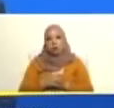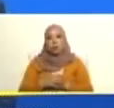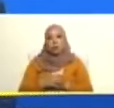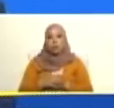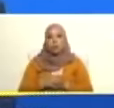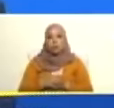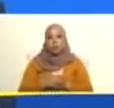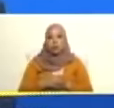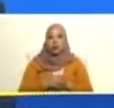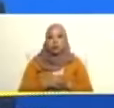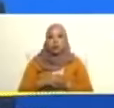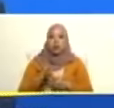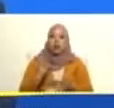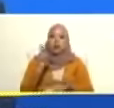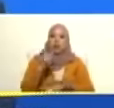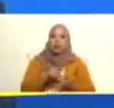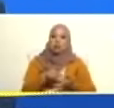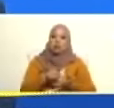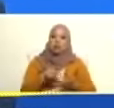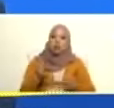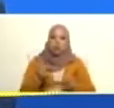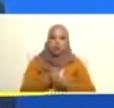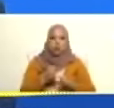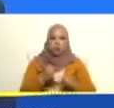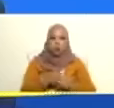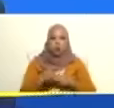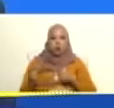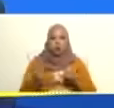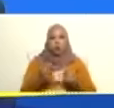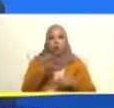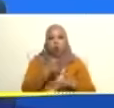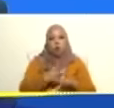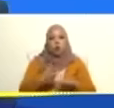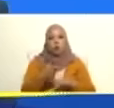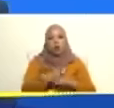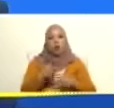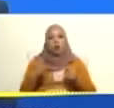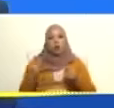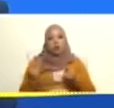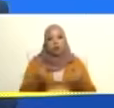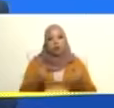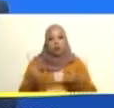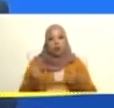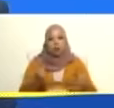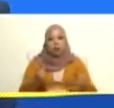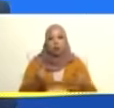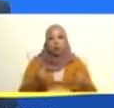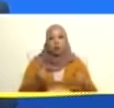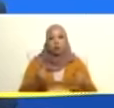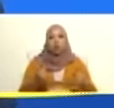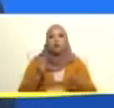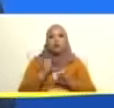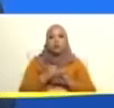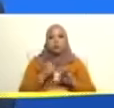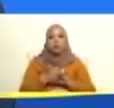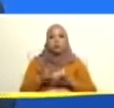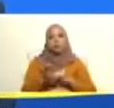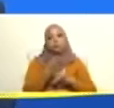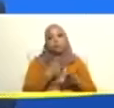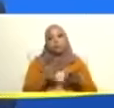la coparticipación en la conducción y la gobernabilidad de la economía. Conducción,